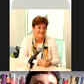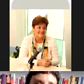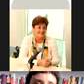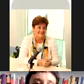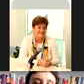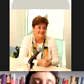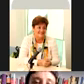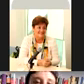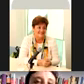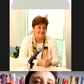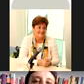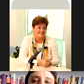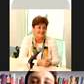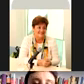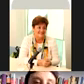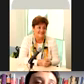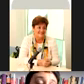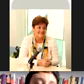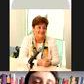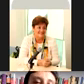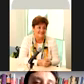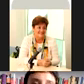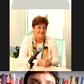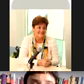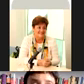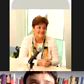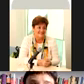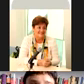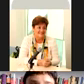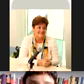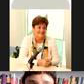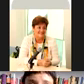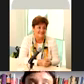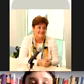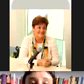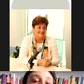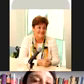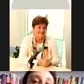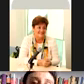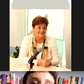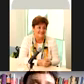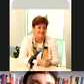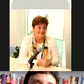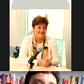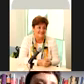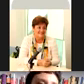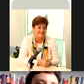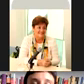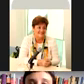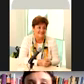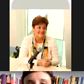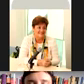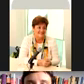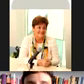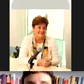seguimos conviviendo con estos modelos porque las personas con discapacidad siguen resultando excluidas de la sociedad, porque hay una prescindencia de ellas muchas veces